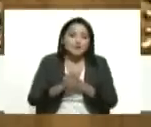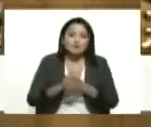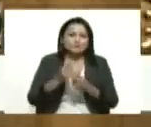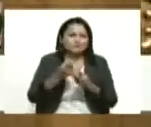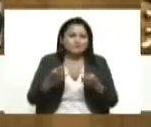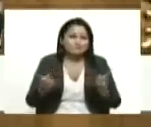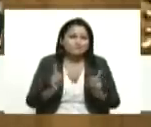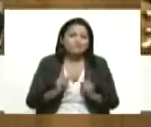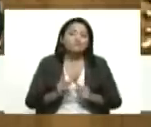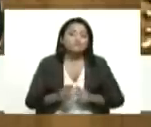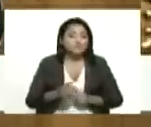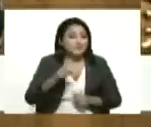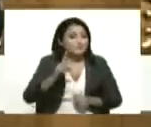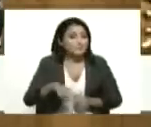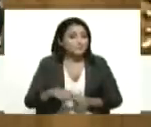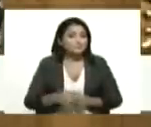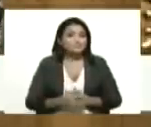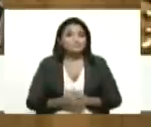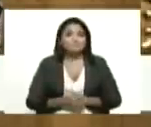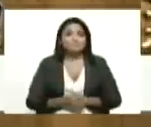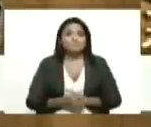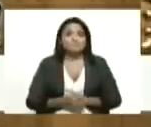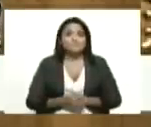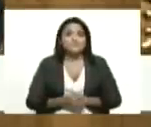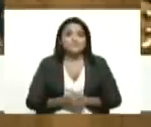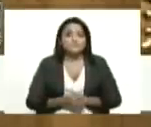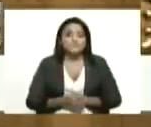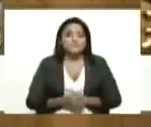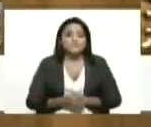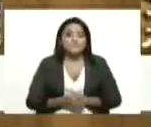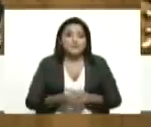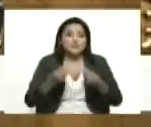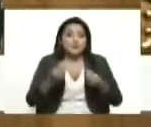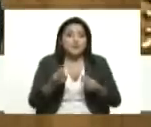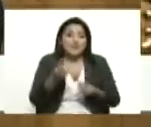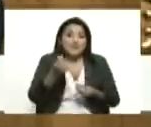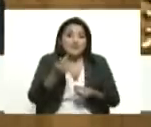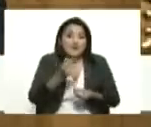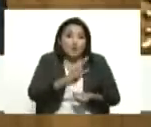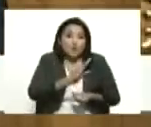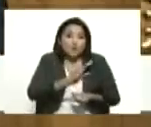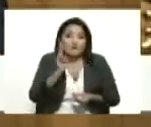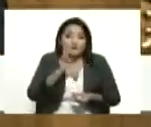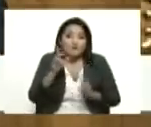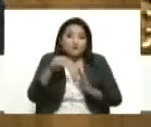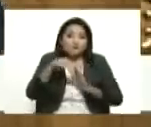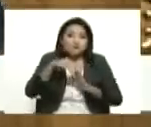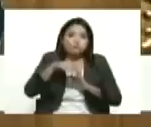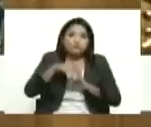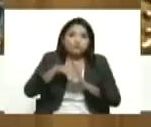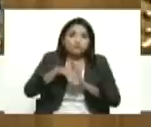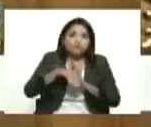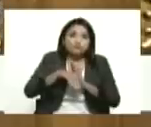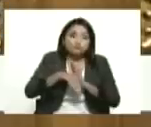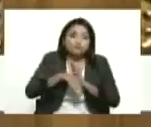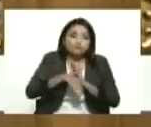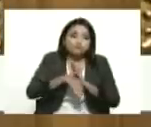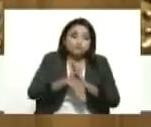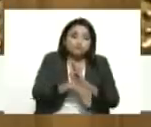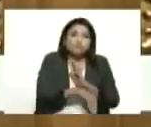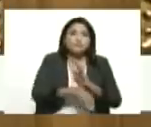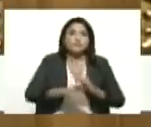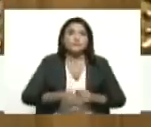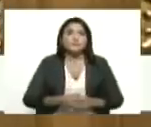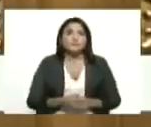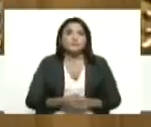etcétera, en detrimento del patrimonio nacional, en detrimento de unos recursos